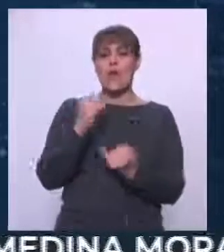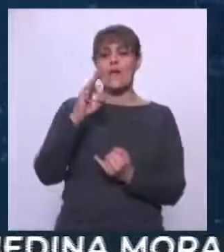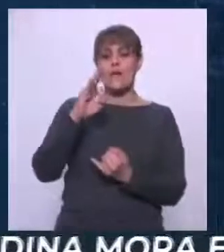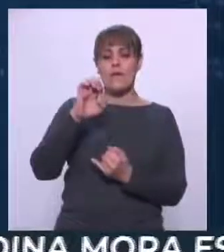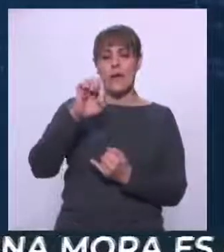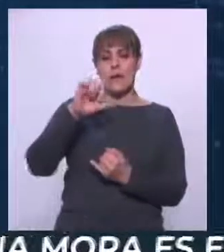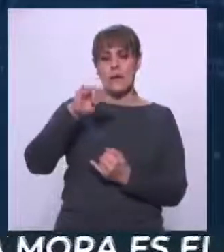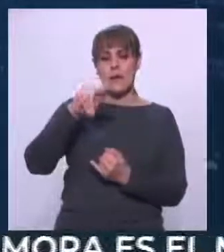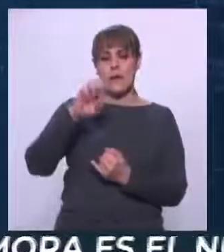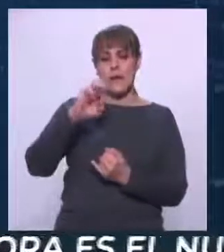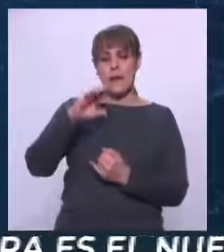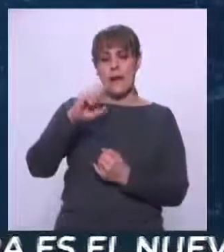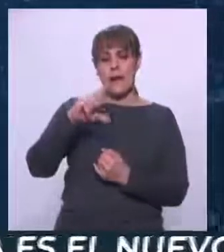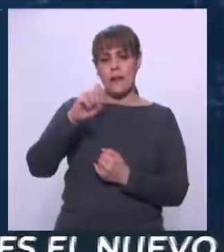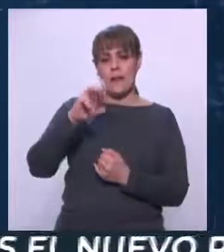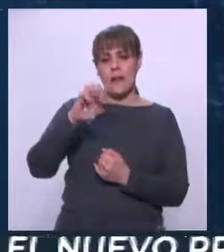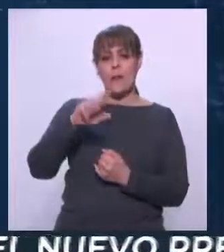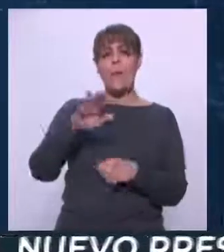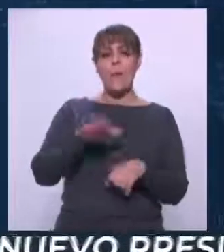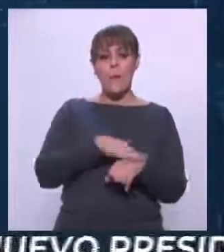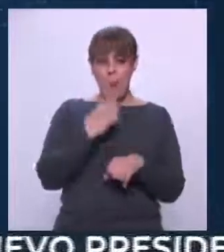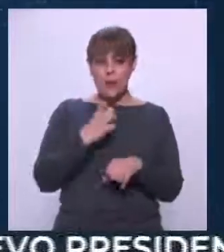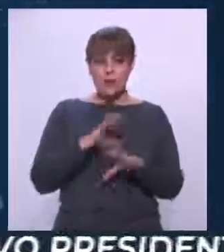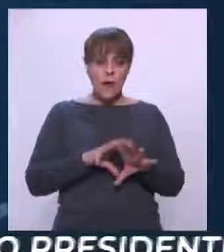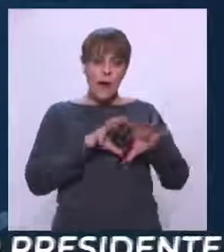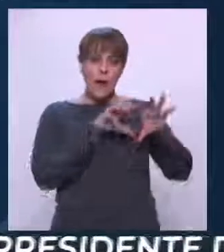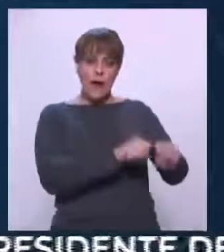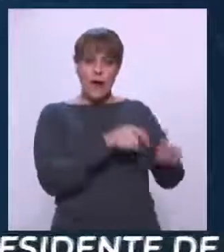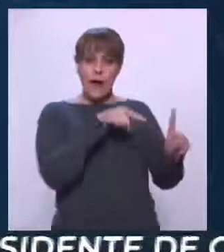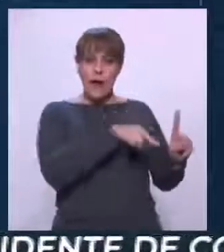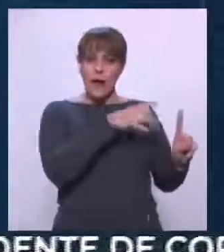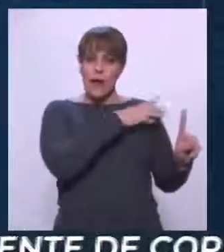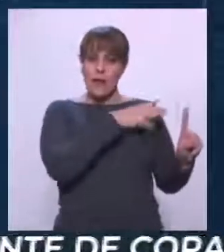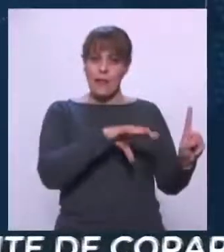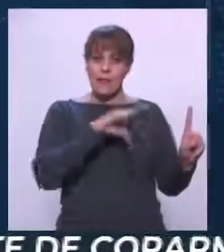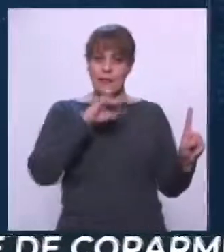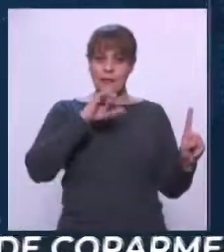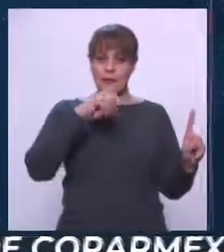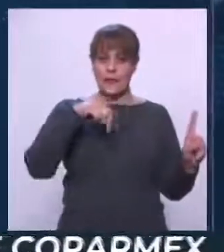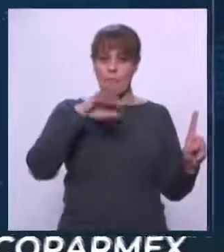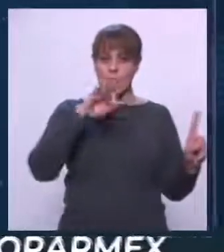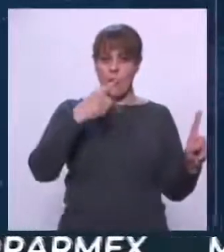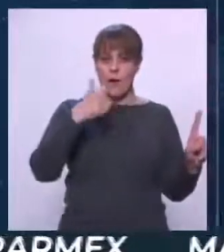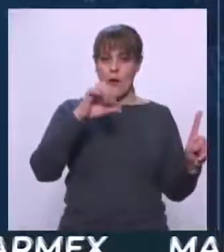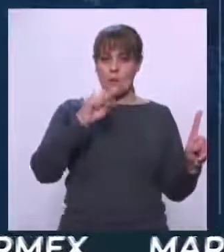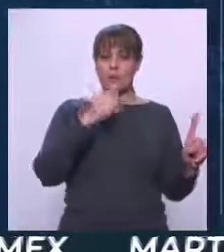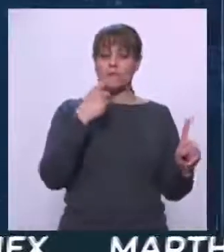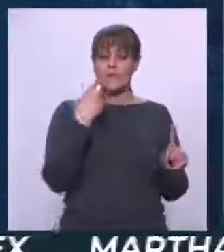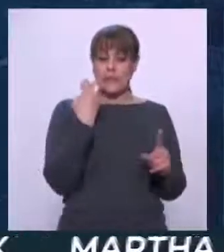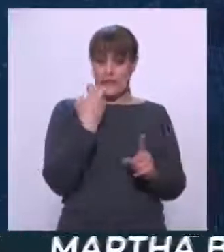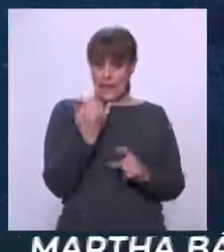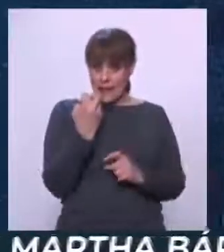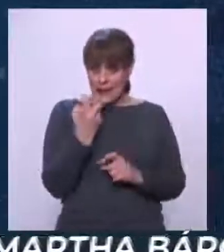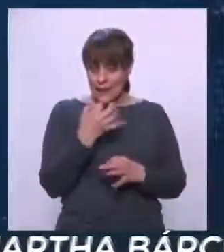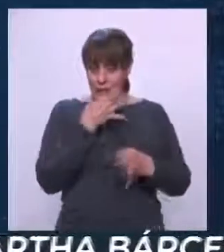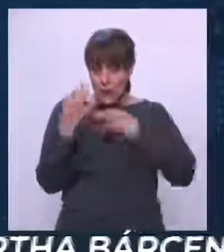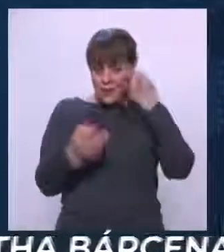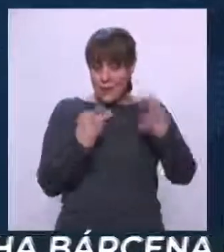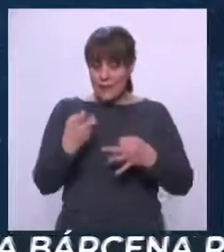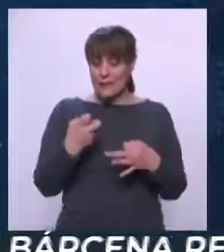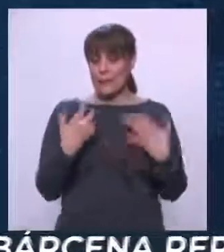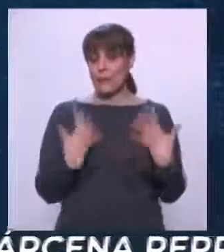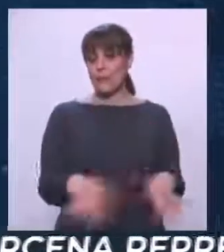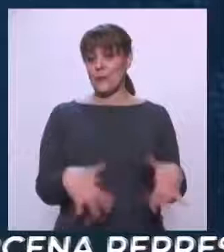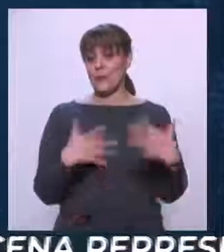del Salvador Cienfuegos. Entonces, sí es muy delicado, es muy controvertida esta exoneración